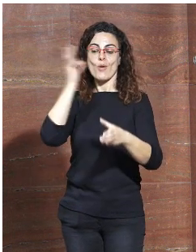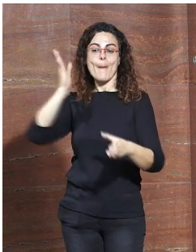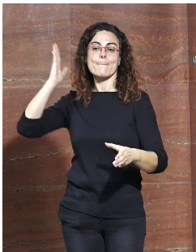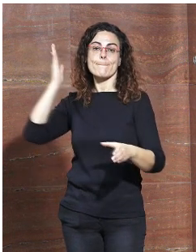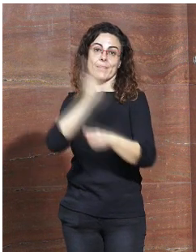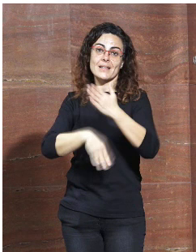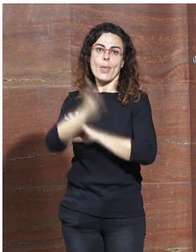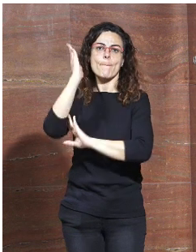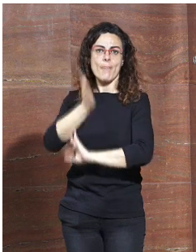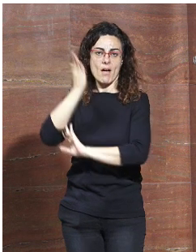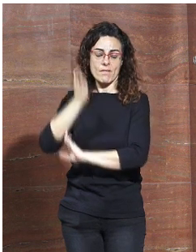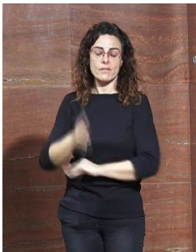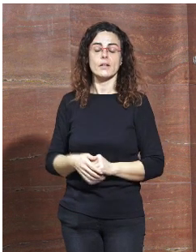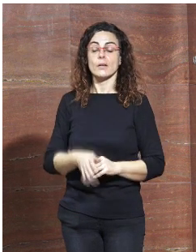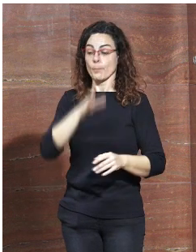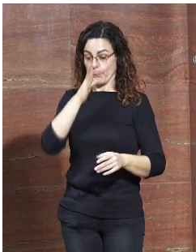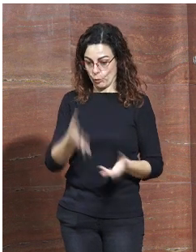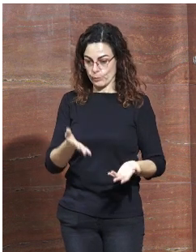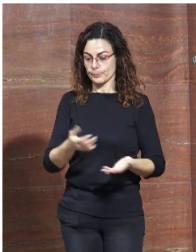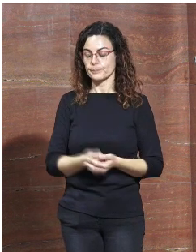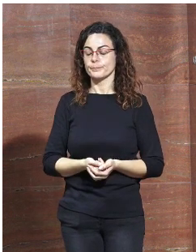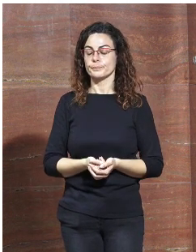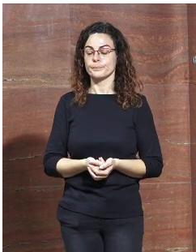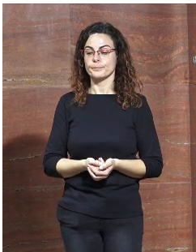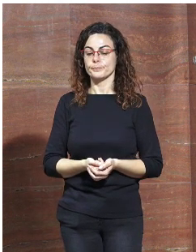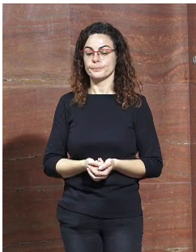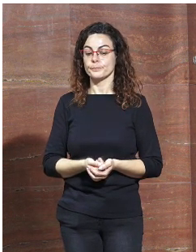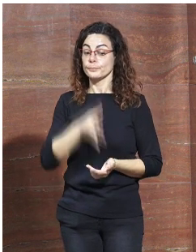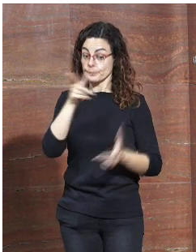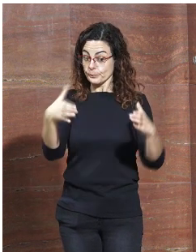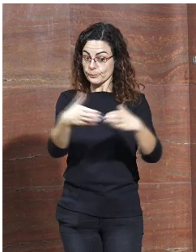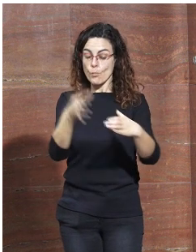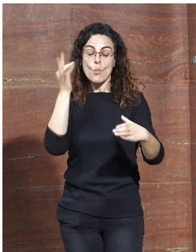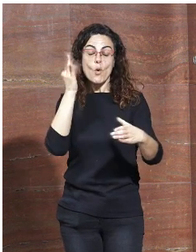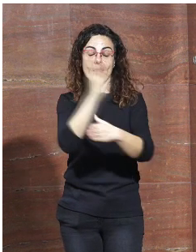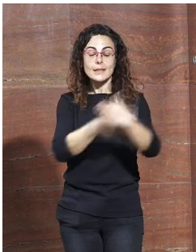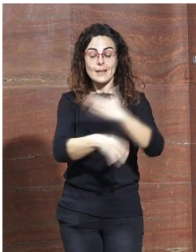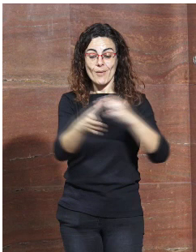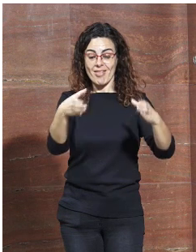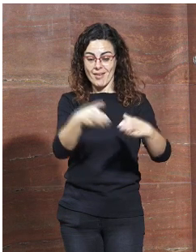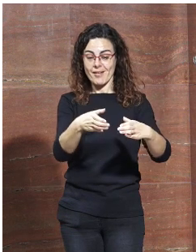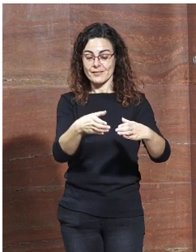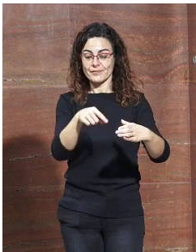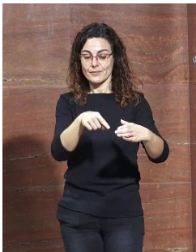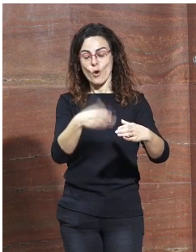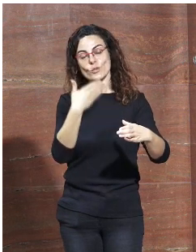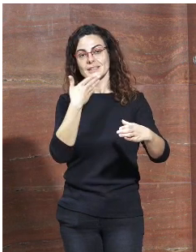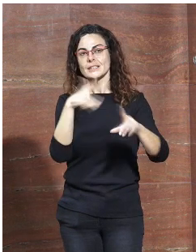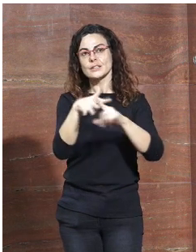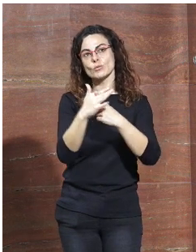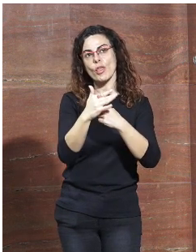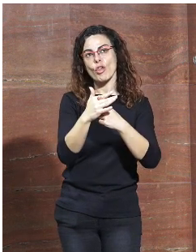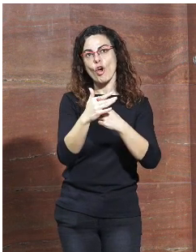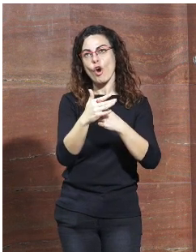con discapacidad, precisamente porque ellas parten de posiciones de mayor desventaja que